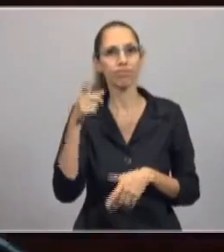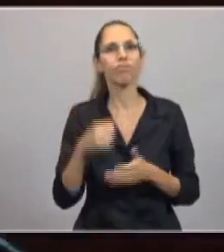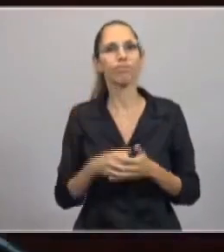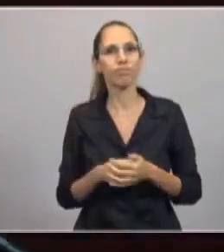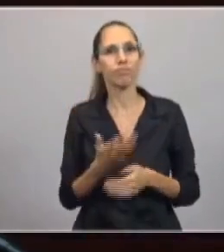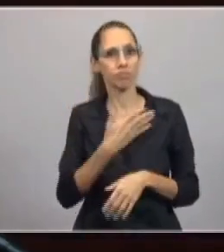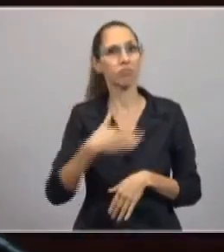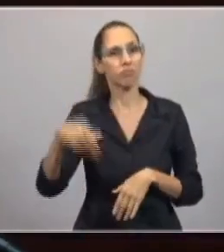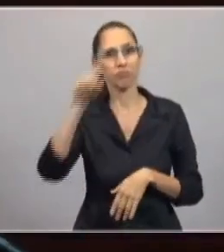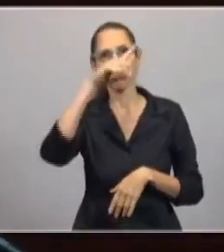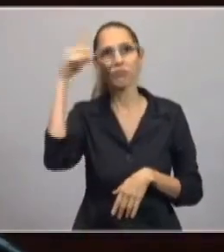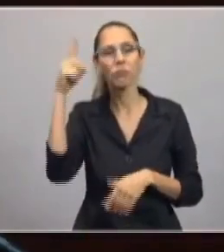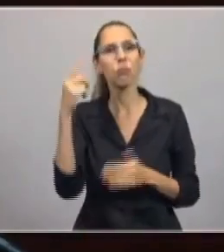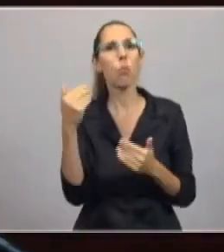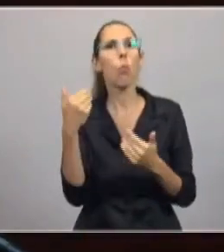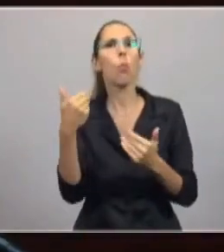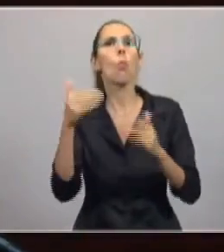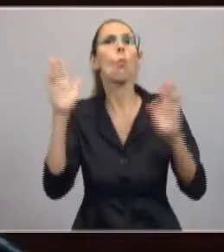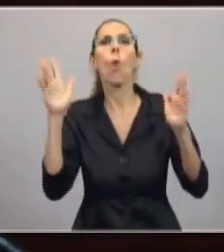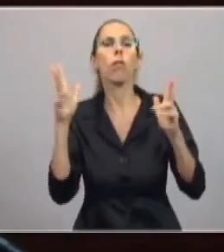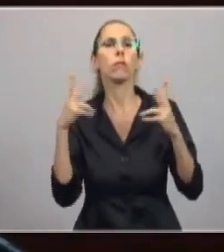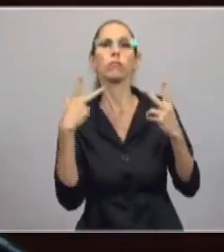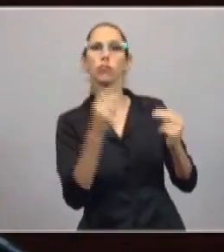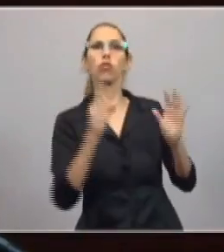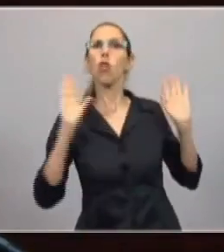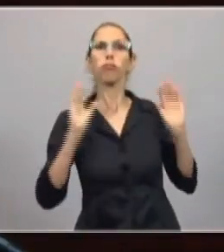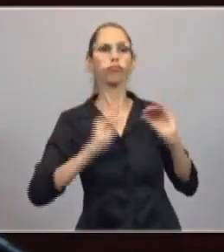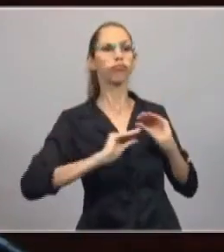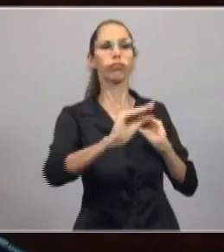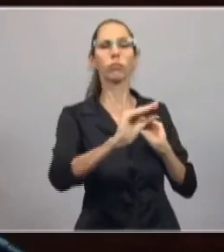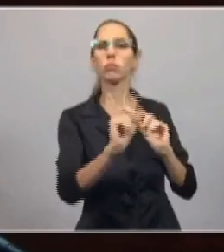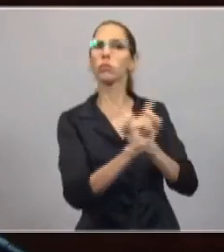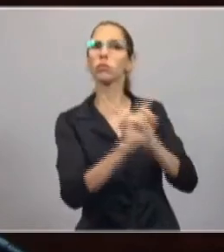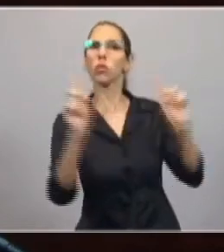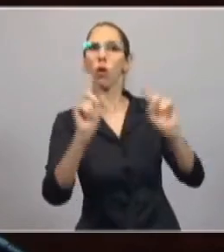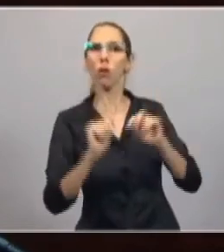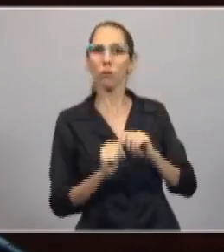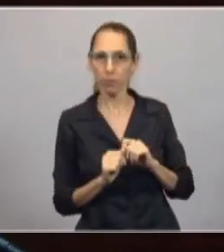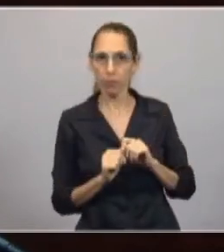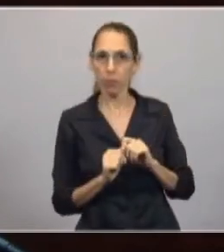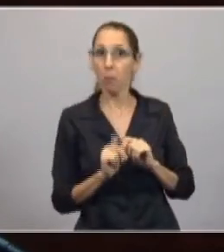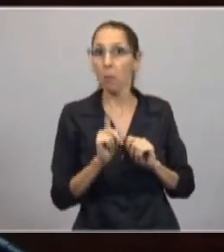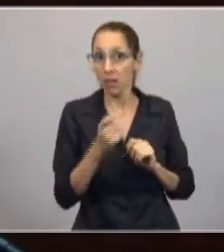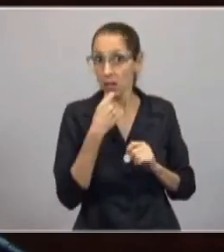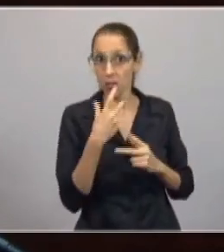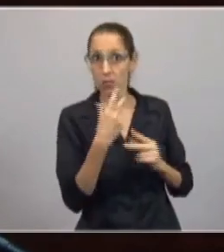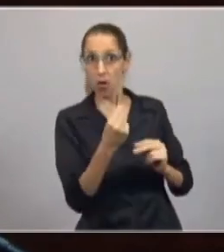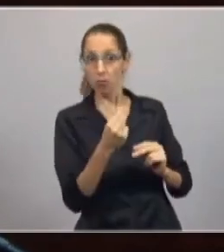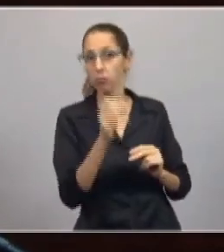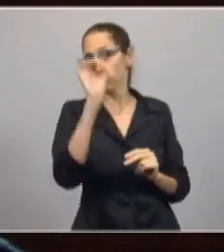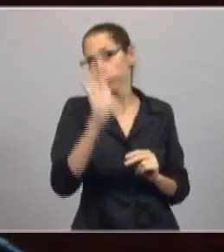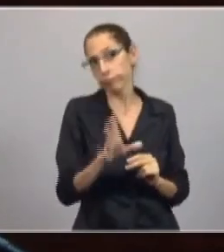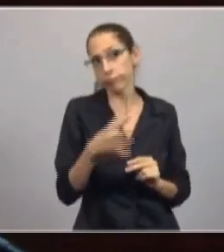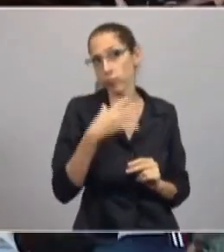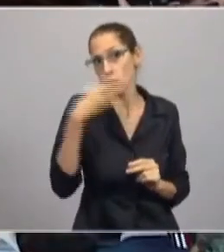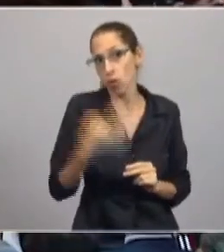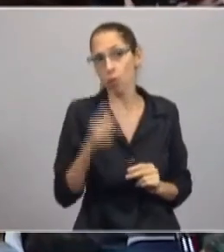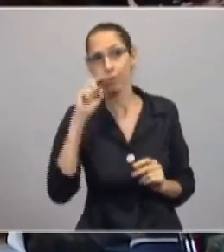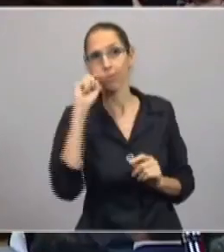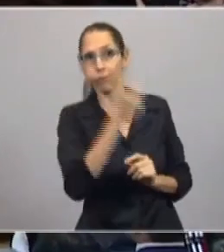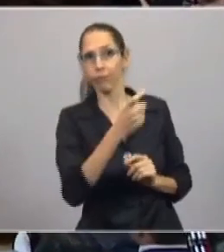la posibilidad de no transferirlas, pero solo cuando incumple con sus obligaciones, con